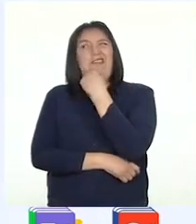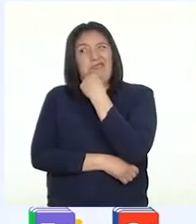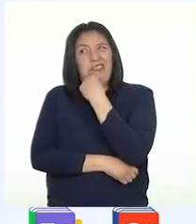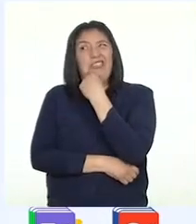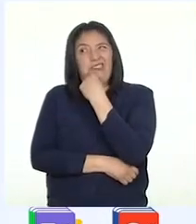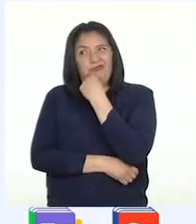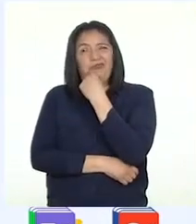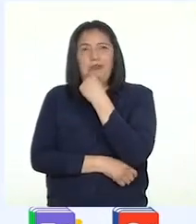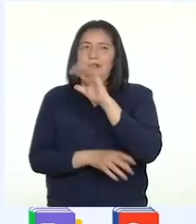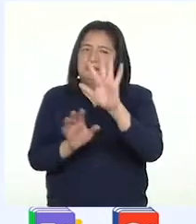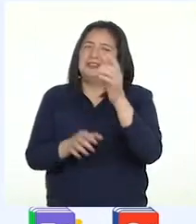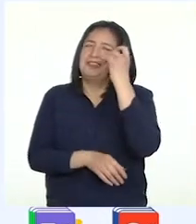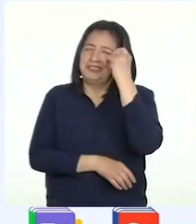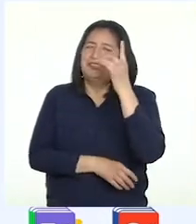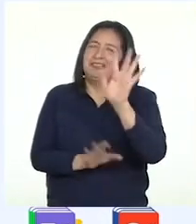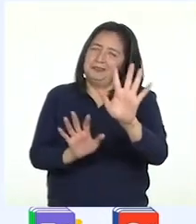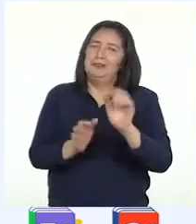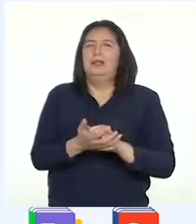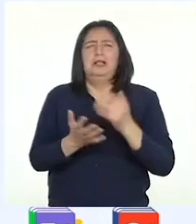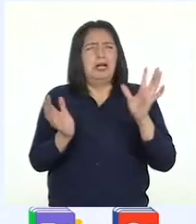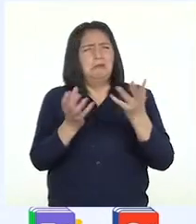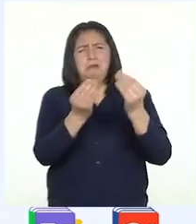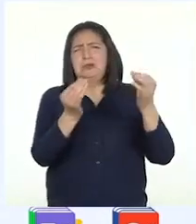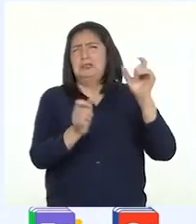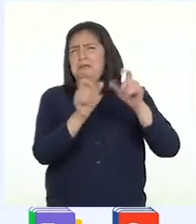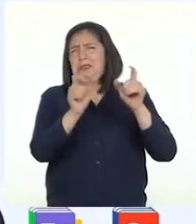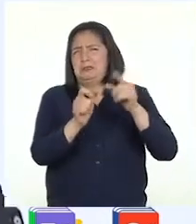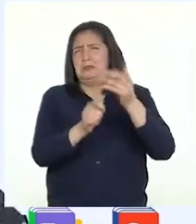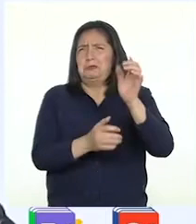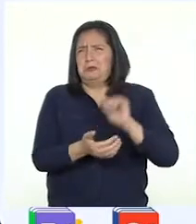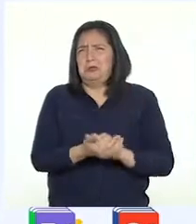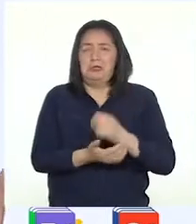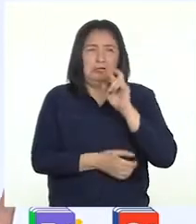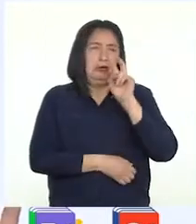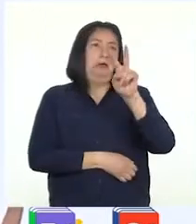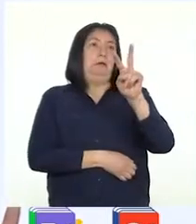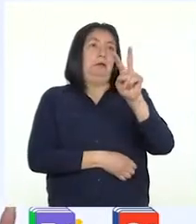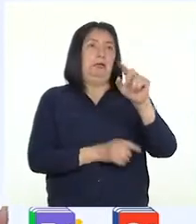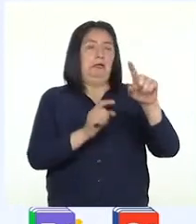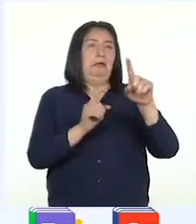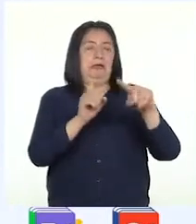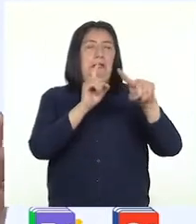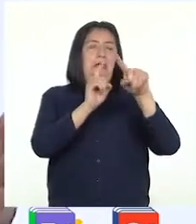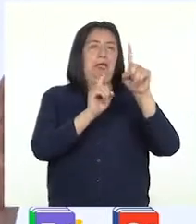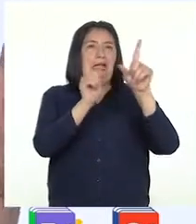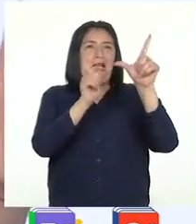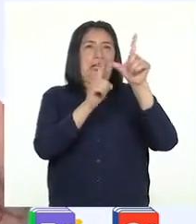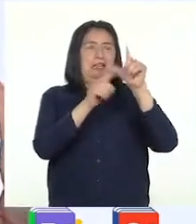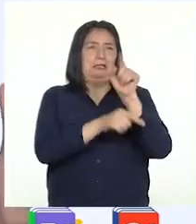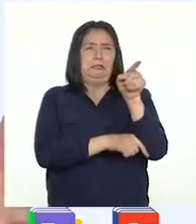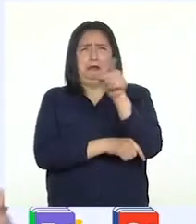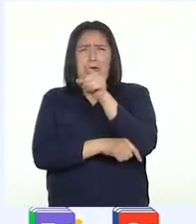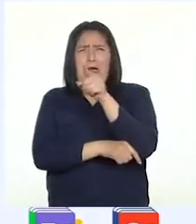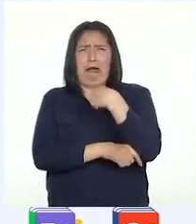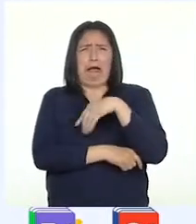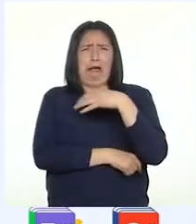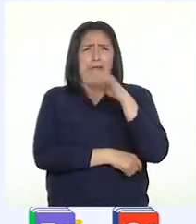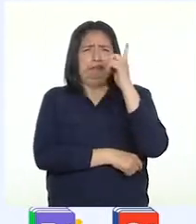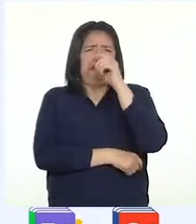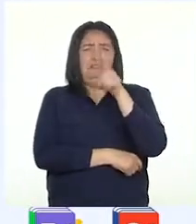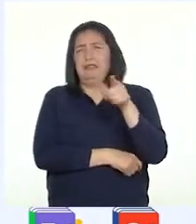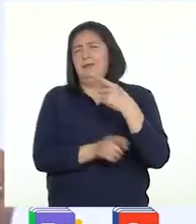complicado. Entiendo. A muchas personas solamente de ver esas letras les hace creer que es una cosa